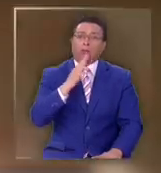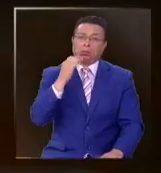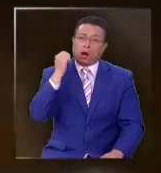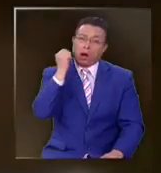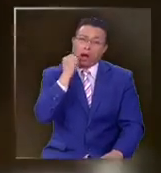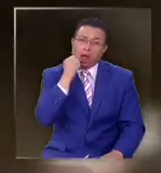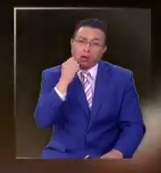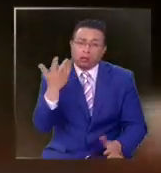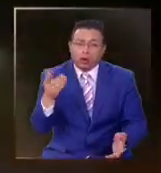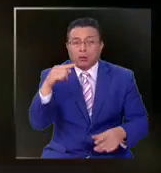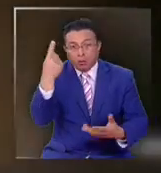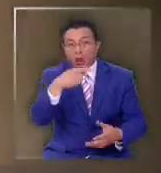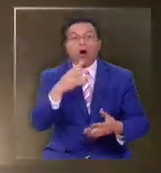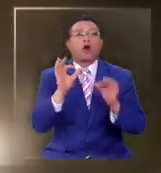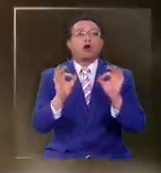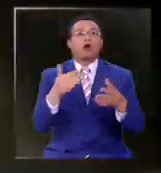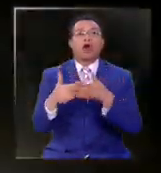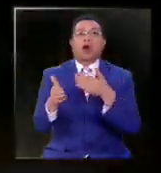ya parece habitual.